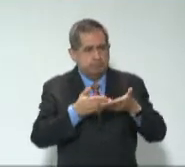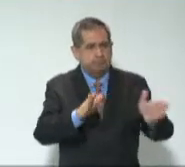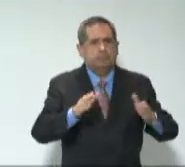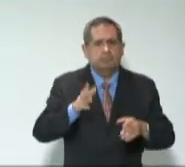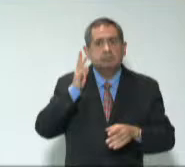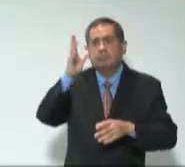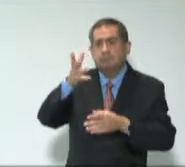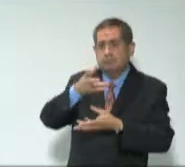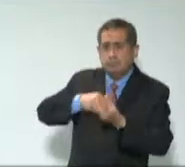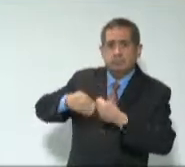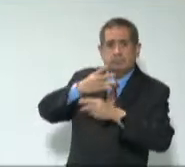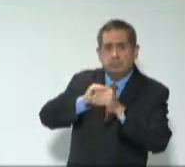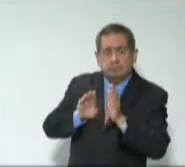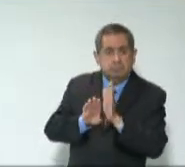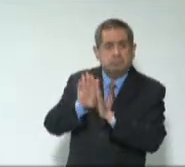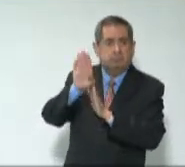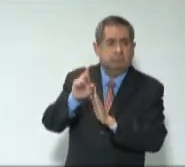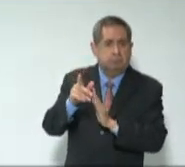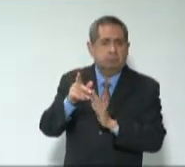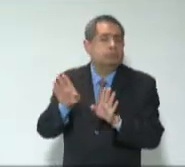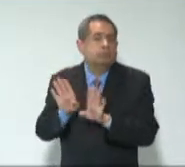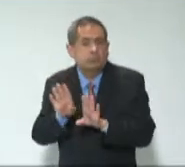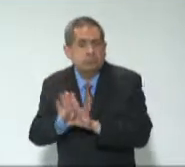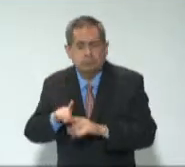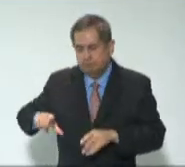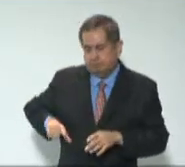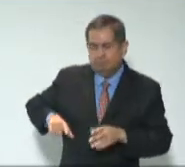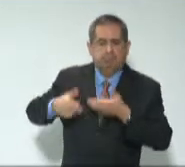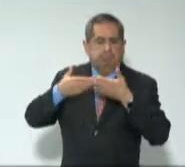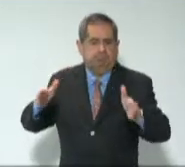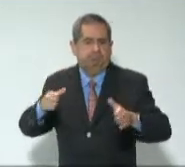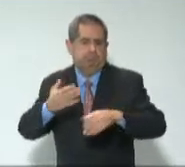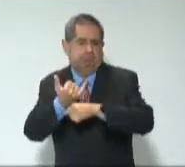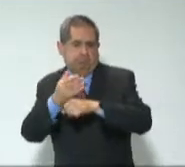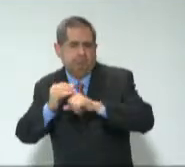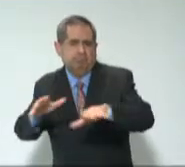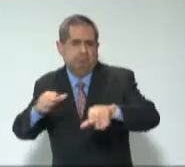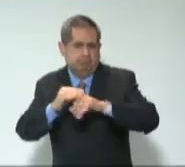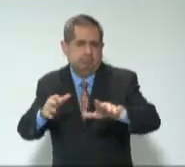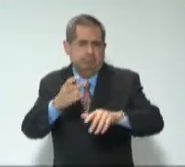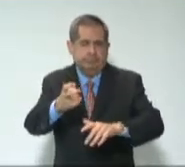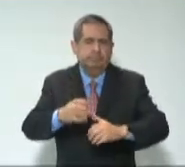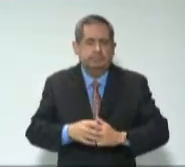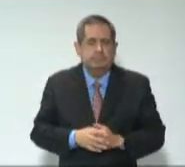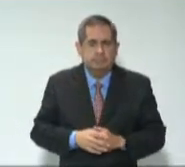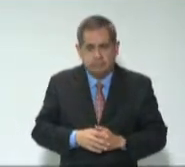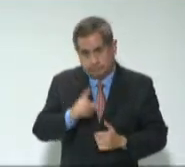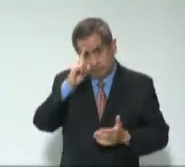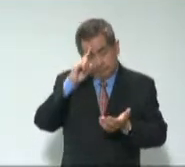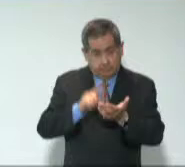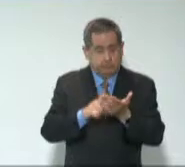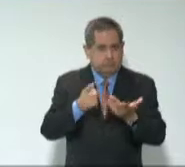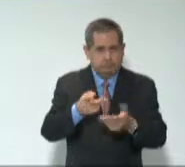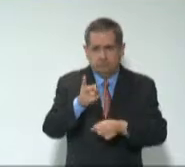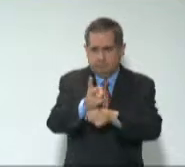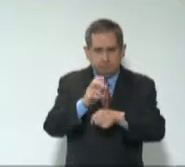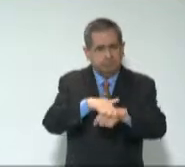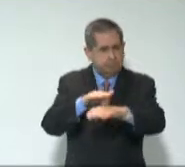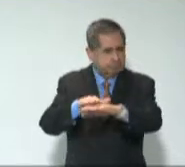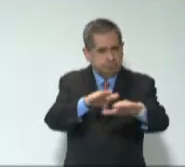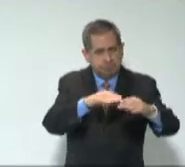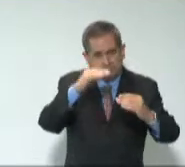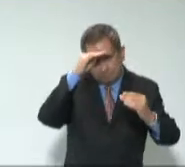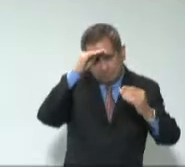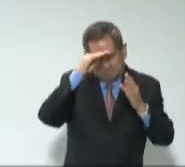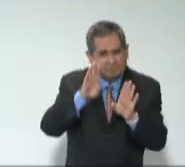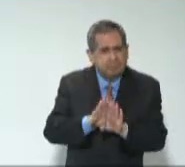reconstrucción y de recuperación en la fase postcovid y en ese sentido creo que o les invito no a pensar cómo